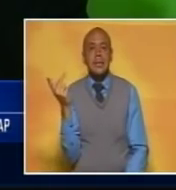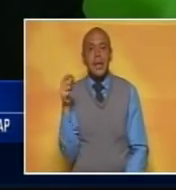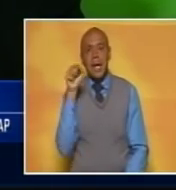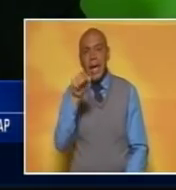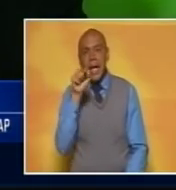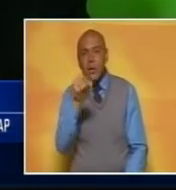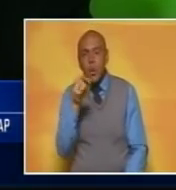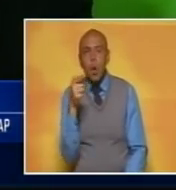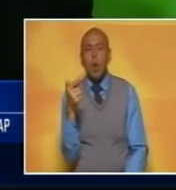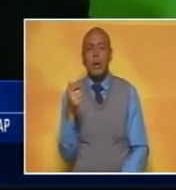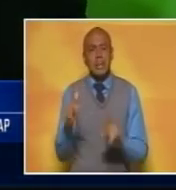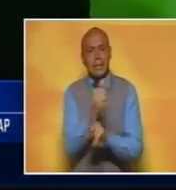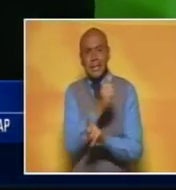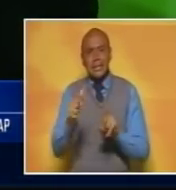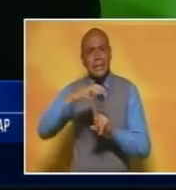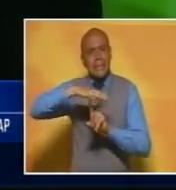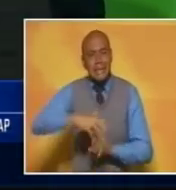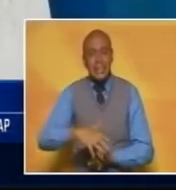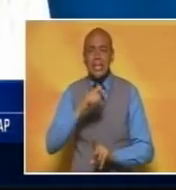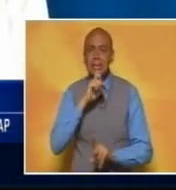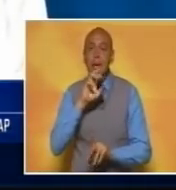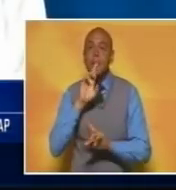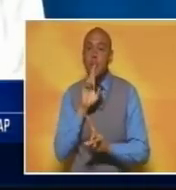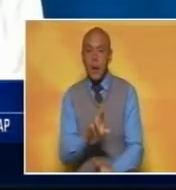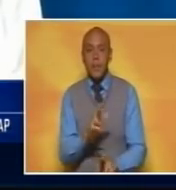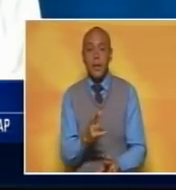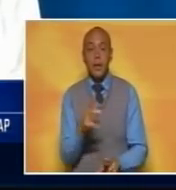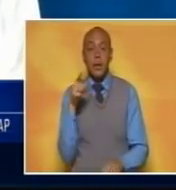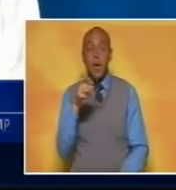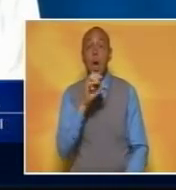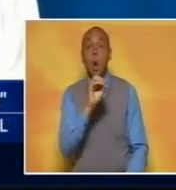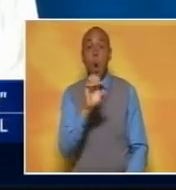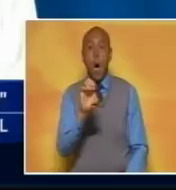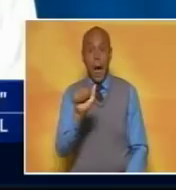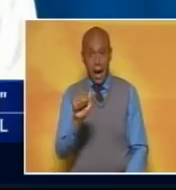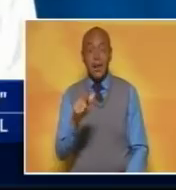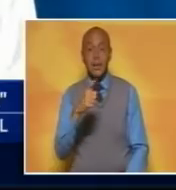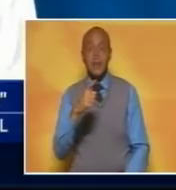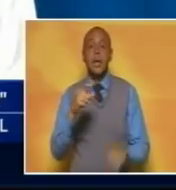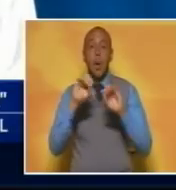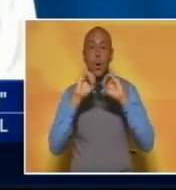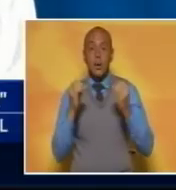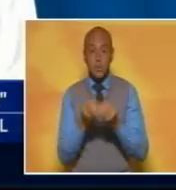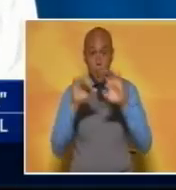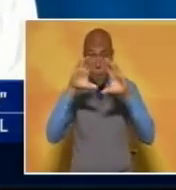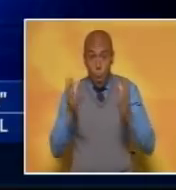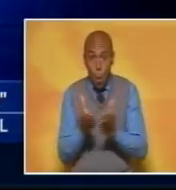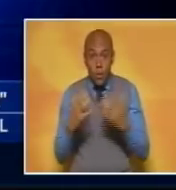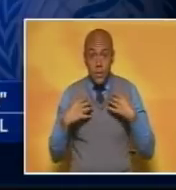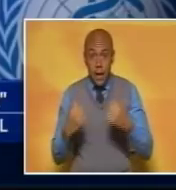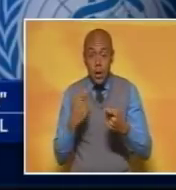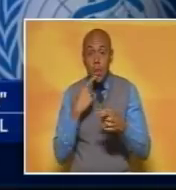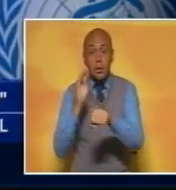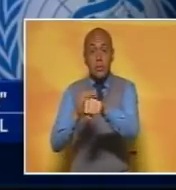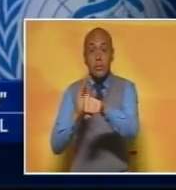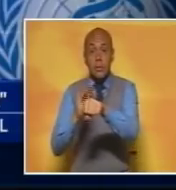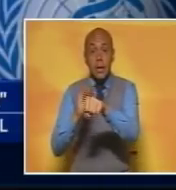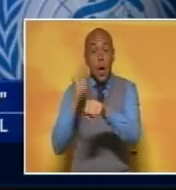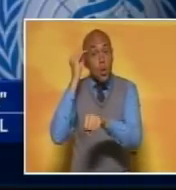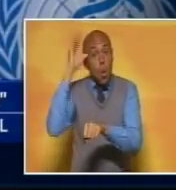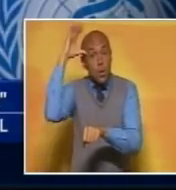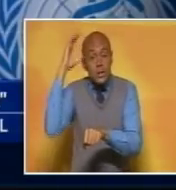habitualmente vulnerados en relación al tipo de respuesta que reciben. La Organización Mundial de la Salud llama a tomar conciencia sobre la magnitud del